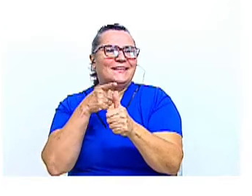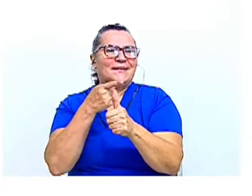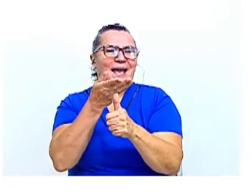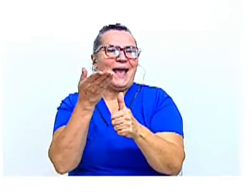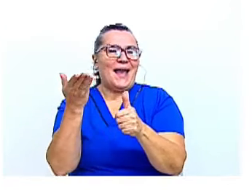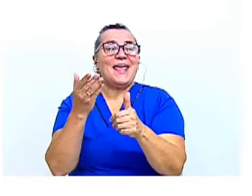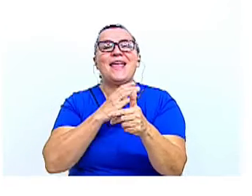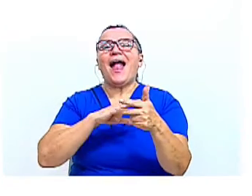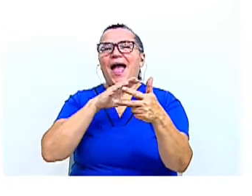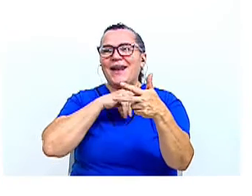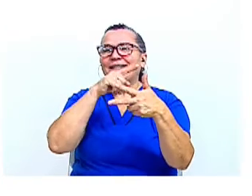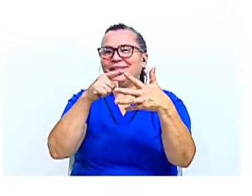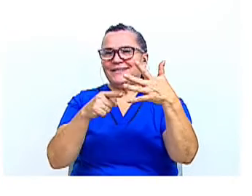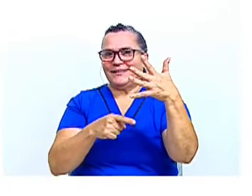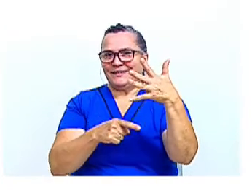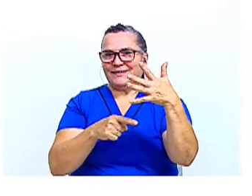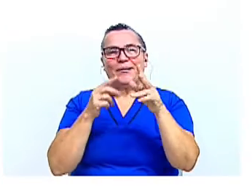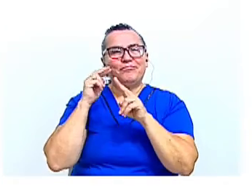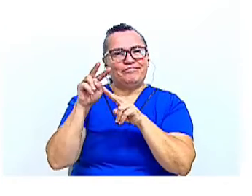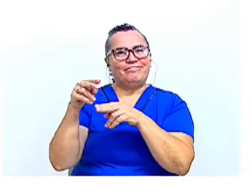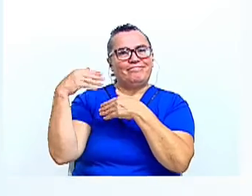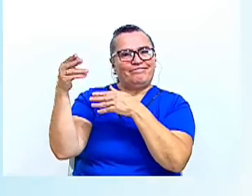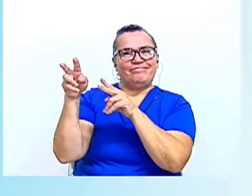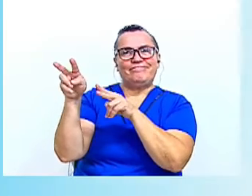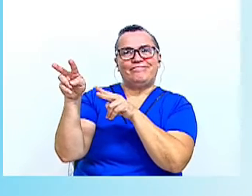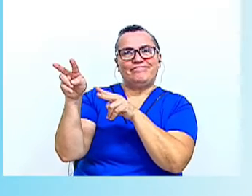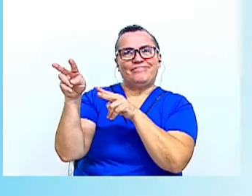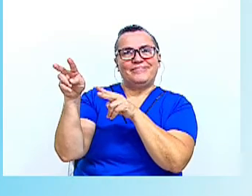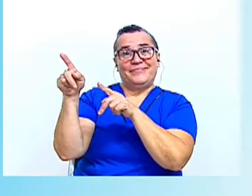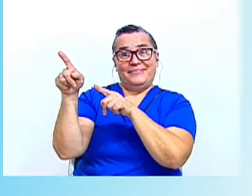y características. Veamos en la siguiente imagen.